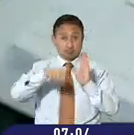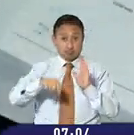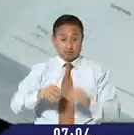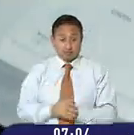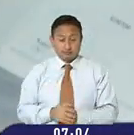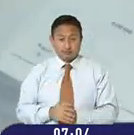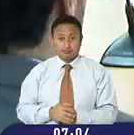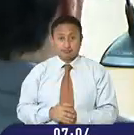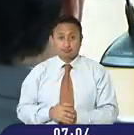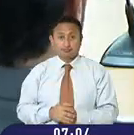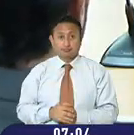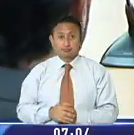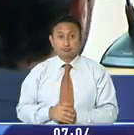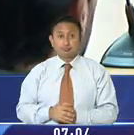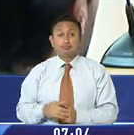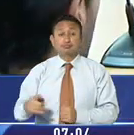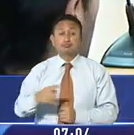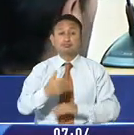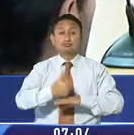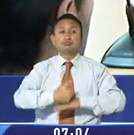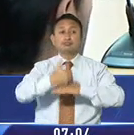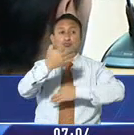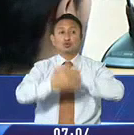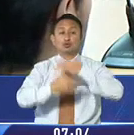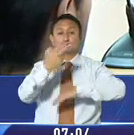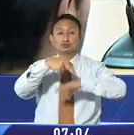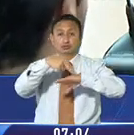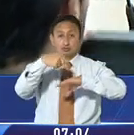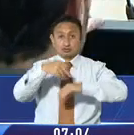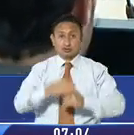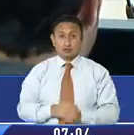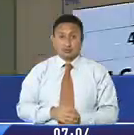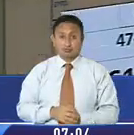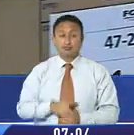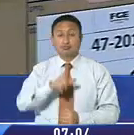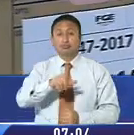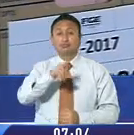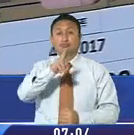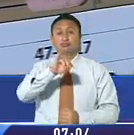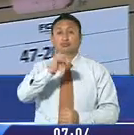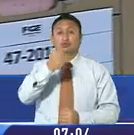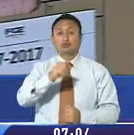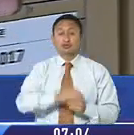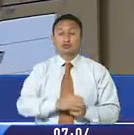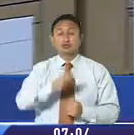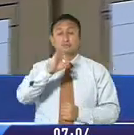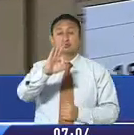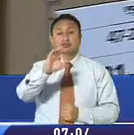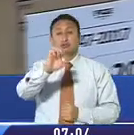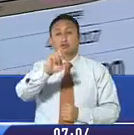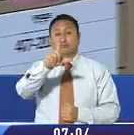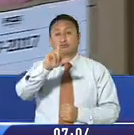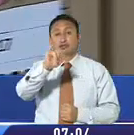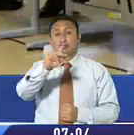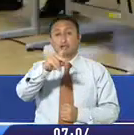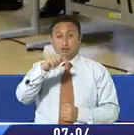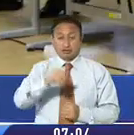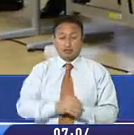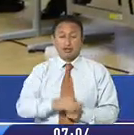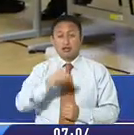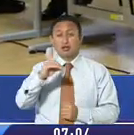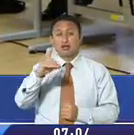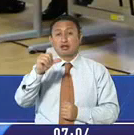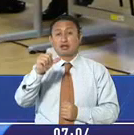peculado, hizo que los jueces de la Corte Nacional de Justicia, Luis Rivera, Felipe Córdoba y Daniela Camacho, decidan dar